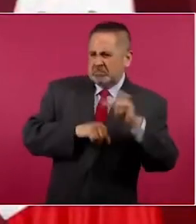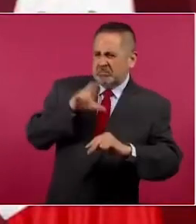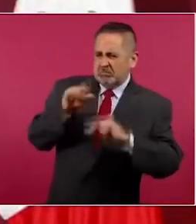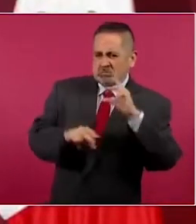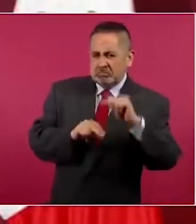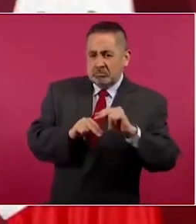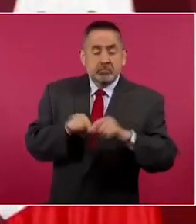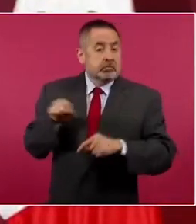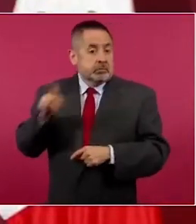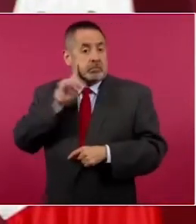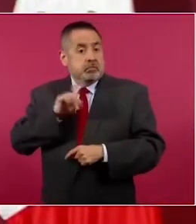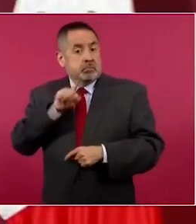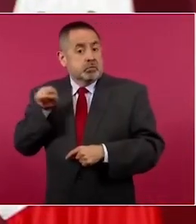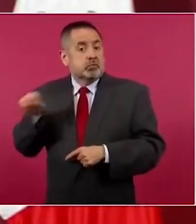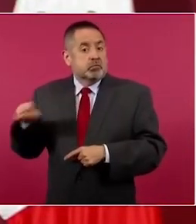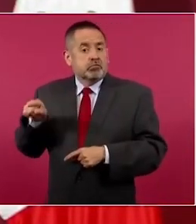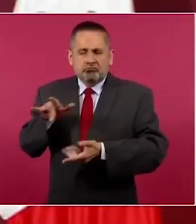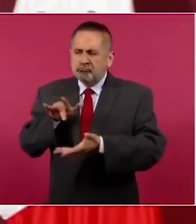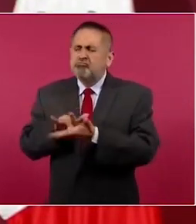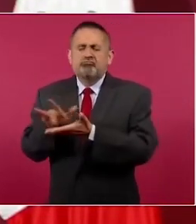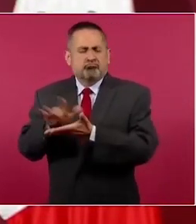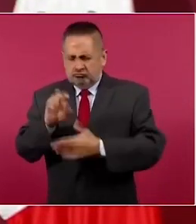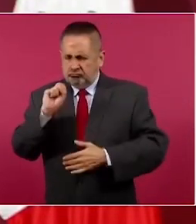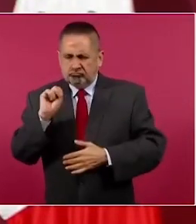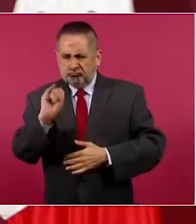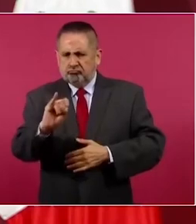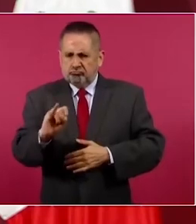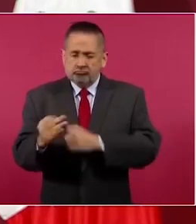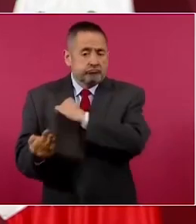ella defendió la postura nuestra.